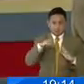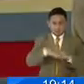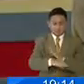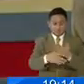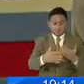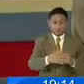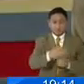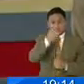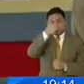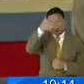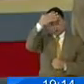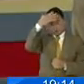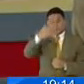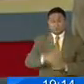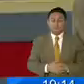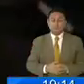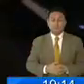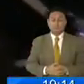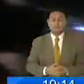en Santo Domingo de los Áchilas.